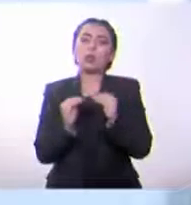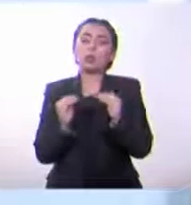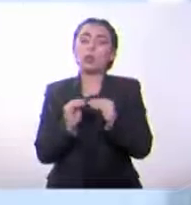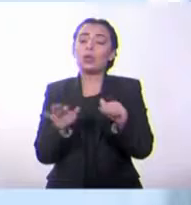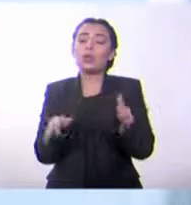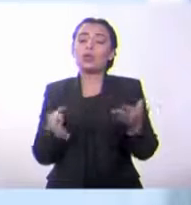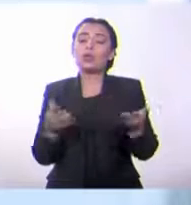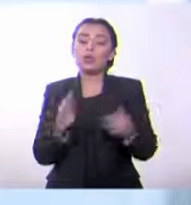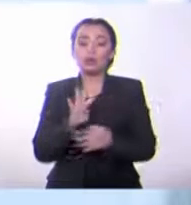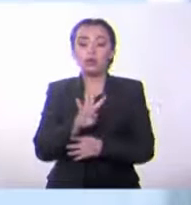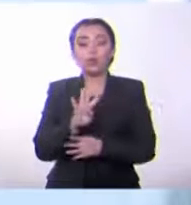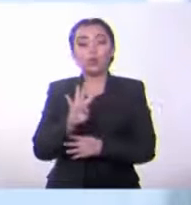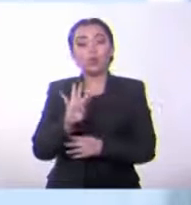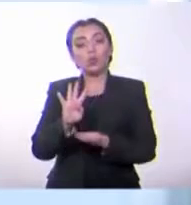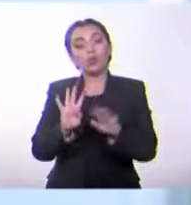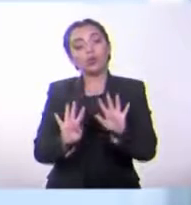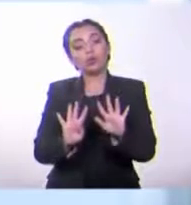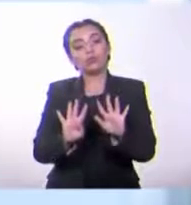a